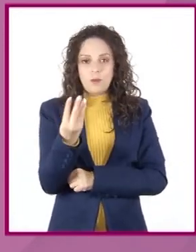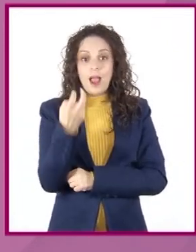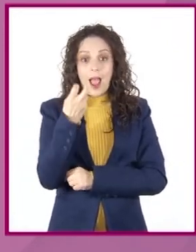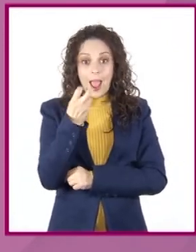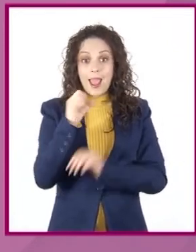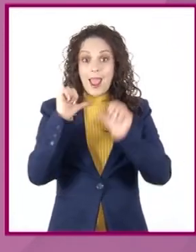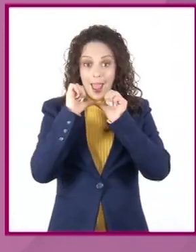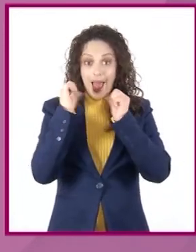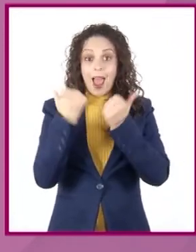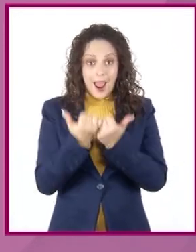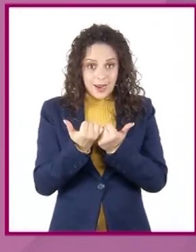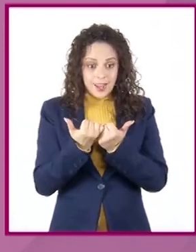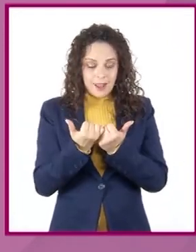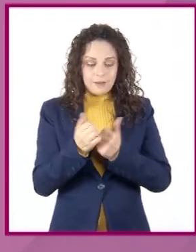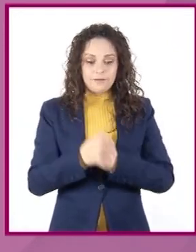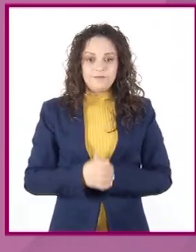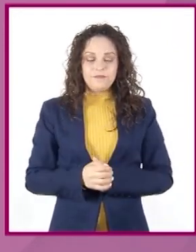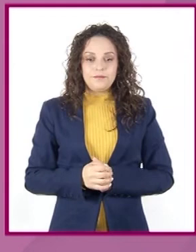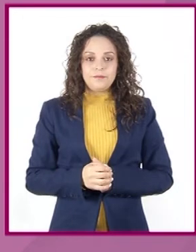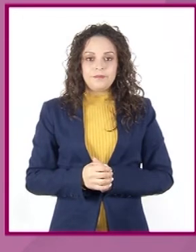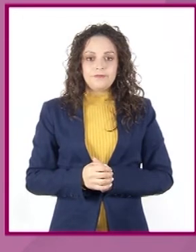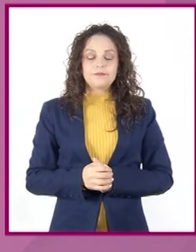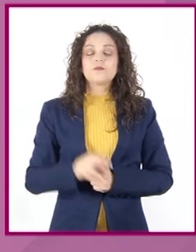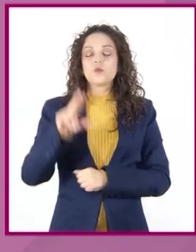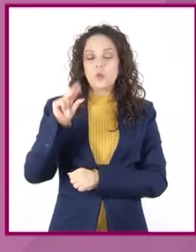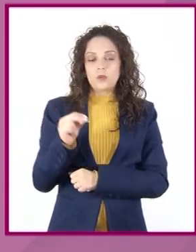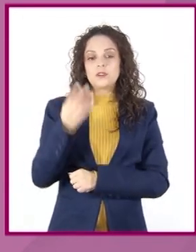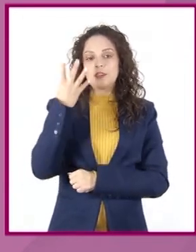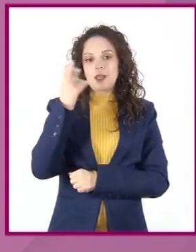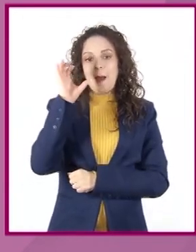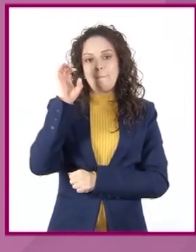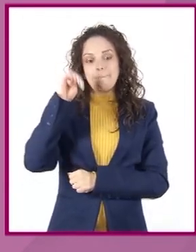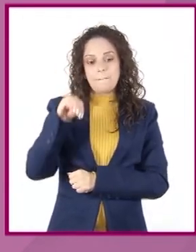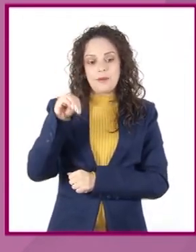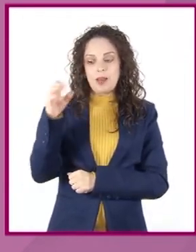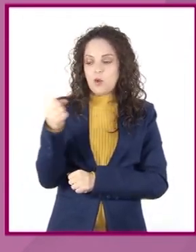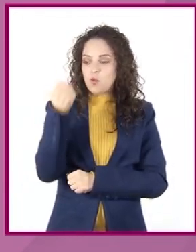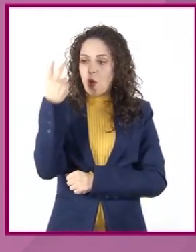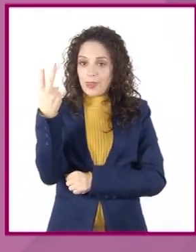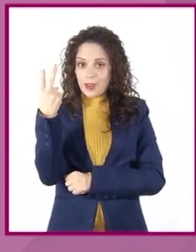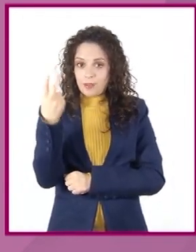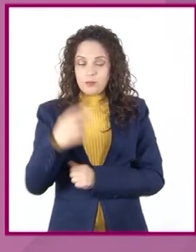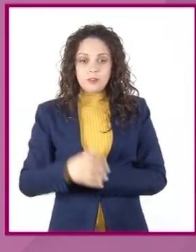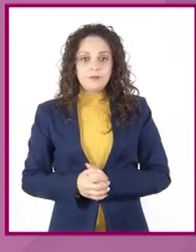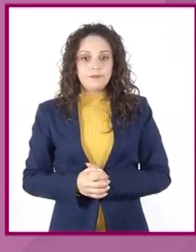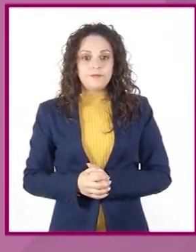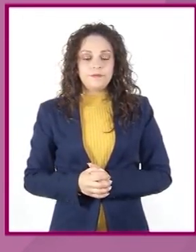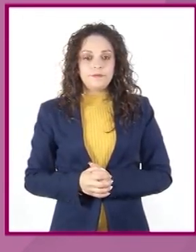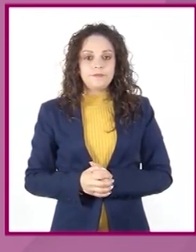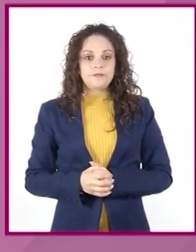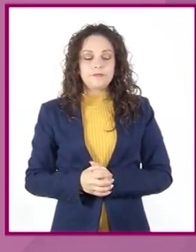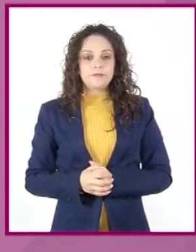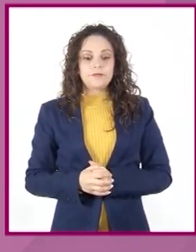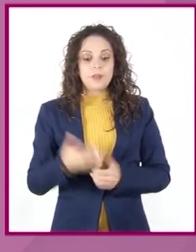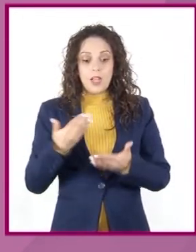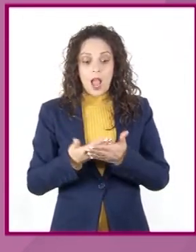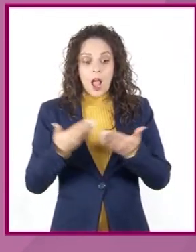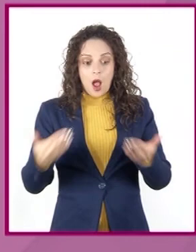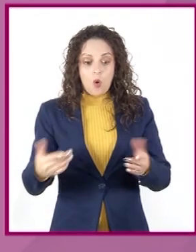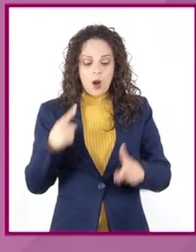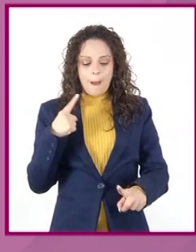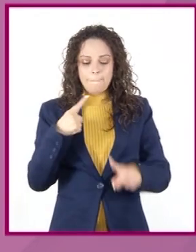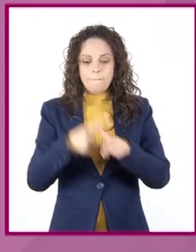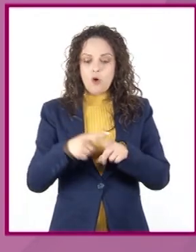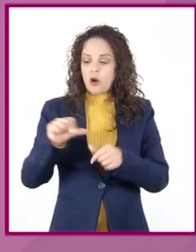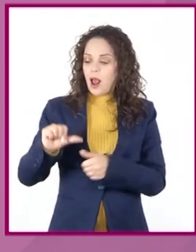Por lo tanto, el área de la base es igual a 84 centímetros cuadrados. Ahora lo multiplicamos por la altura del